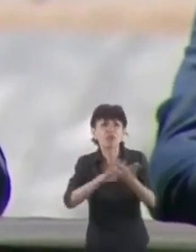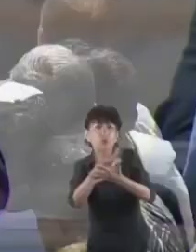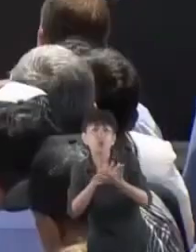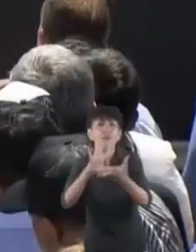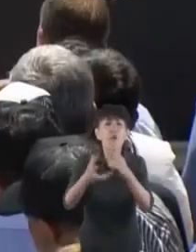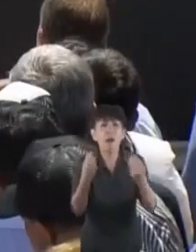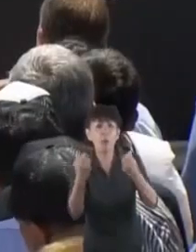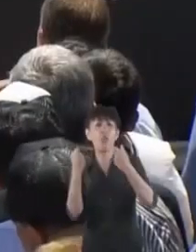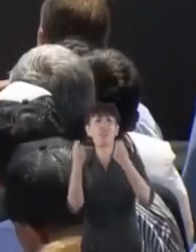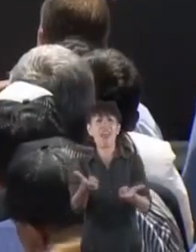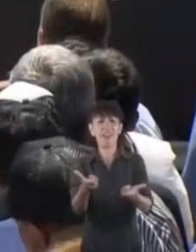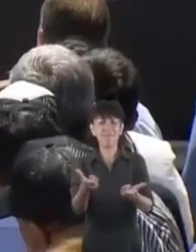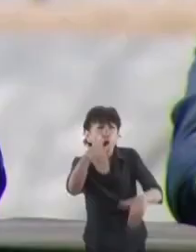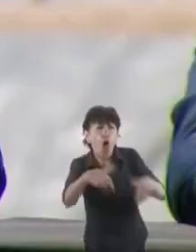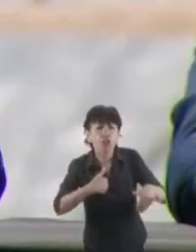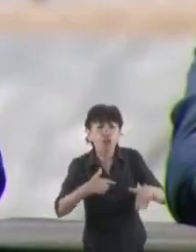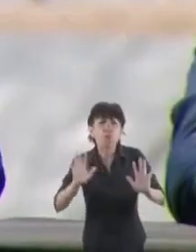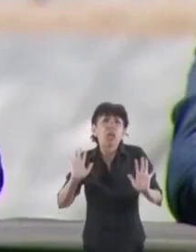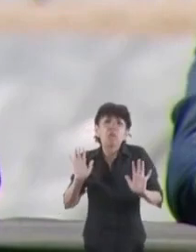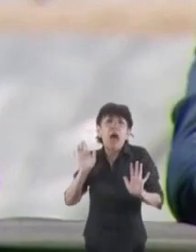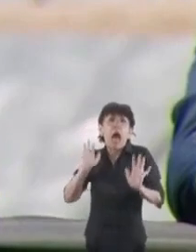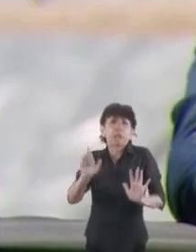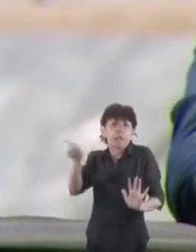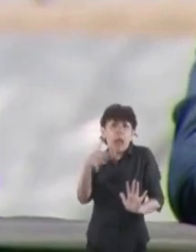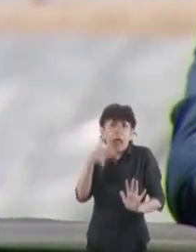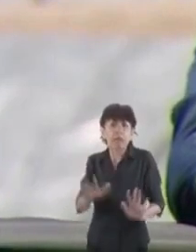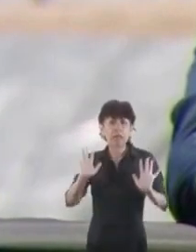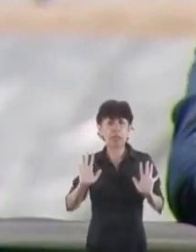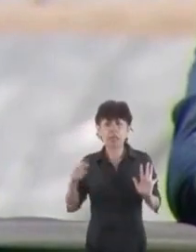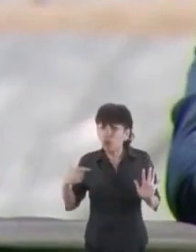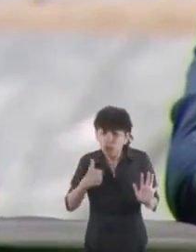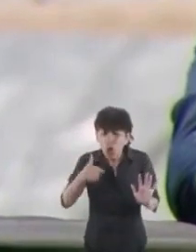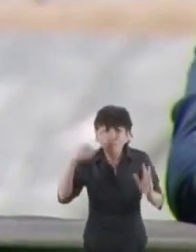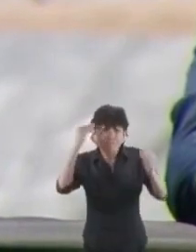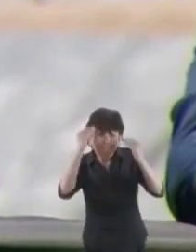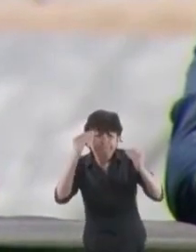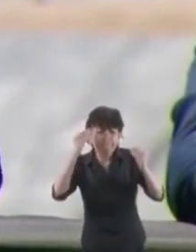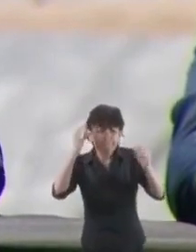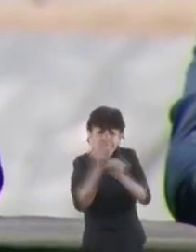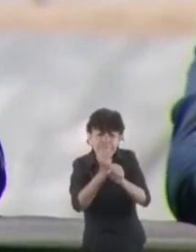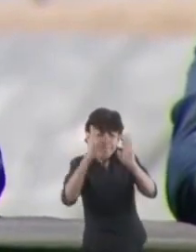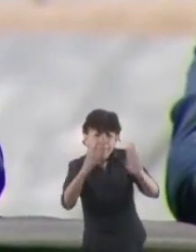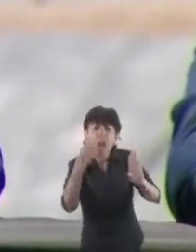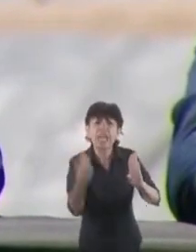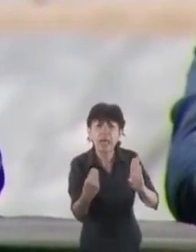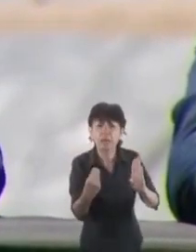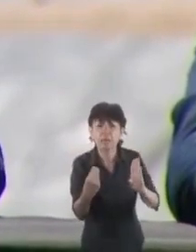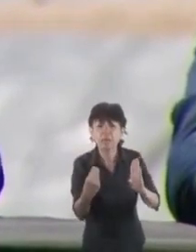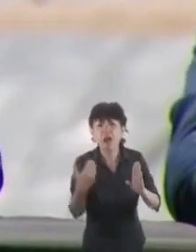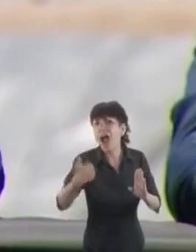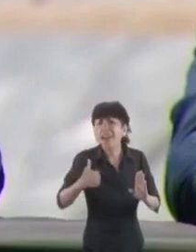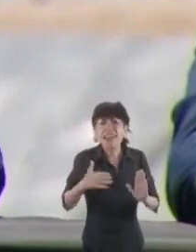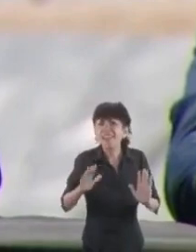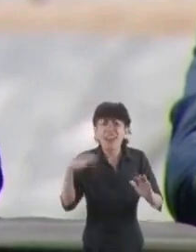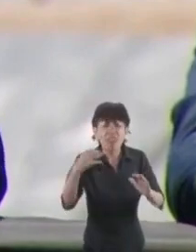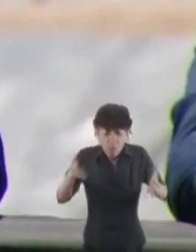necesitan. Eso es lo que hago. Porque yo tengo una sola preocupación, ¿saben cuál es? Que la Argentina de una vez y para siempre se ponga